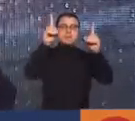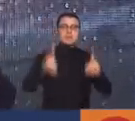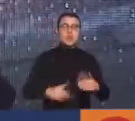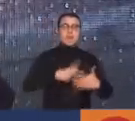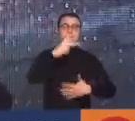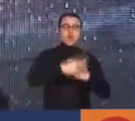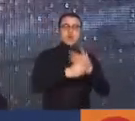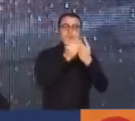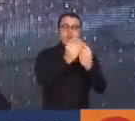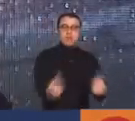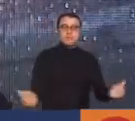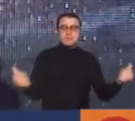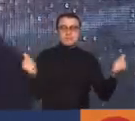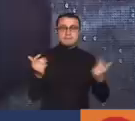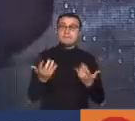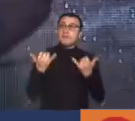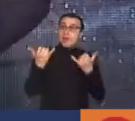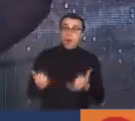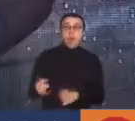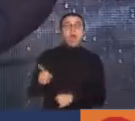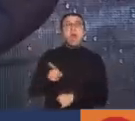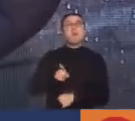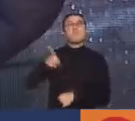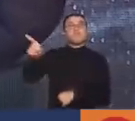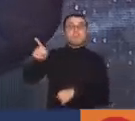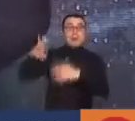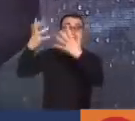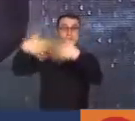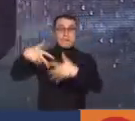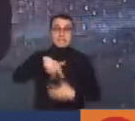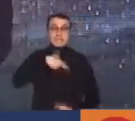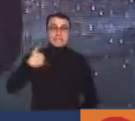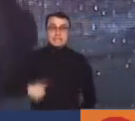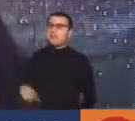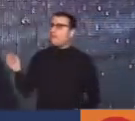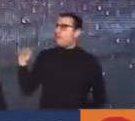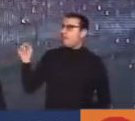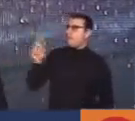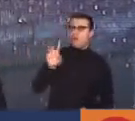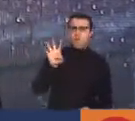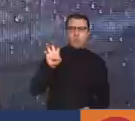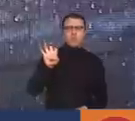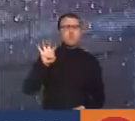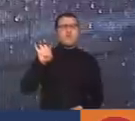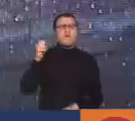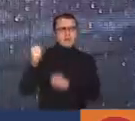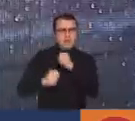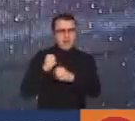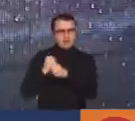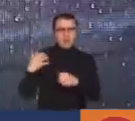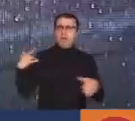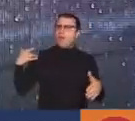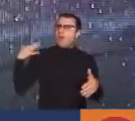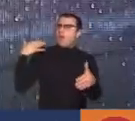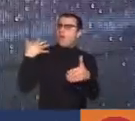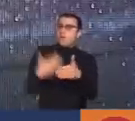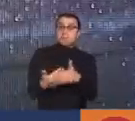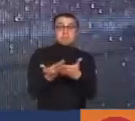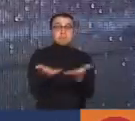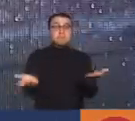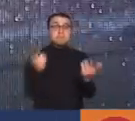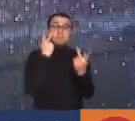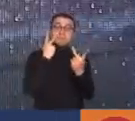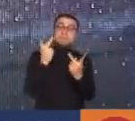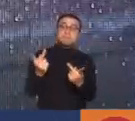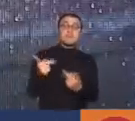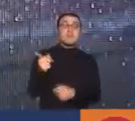el proyecto. Y ahora han pasado 8 años, ya casi 9 de esa época, y ustedes pueden ver ahí